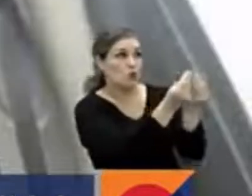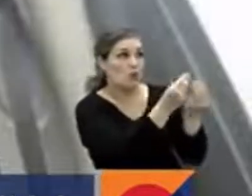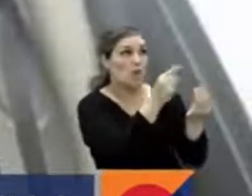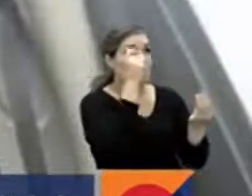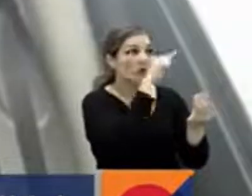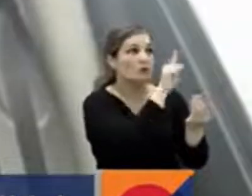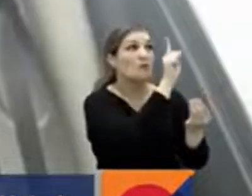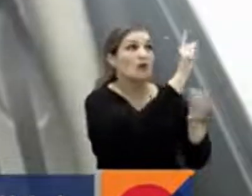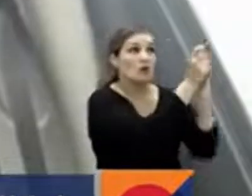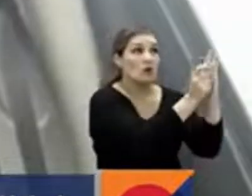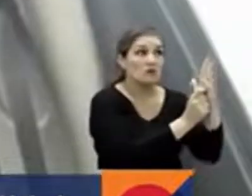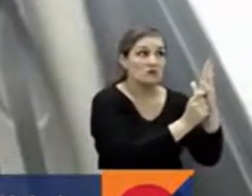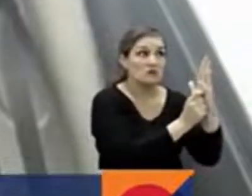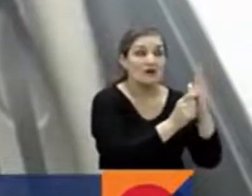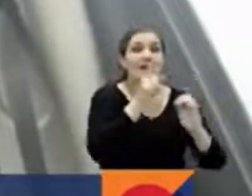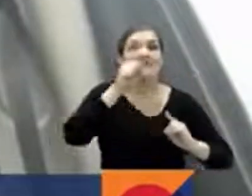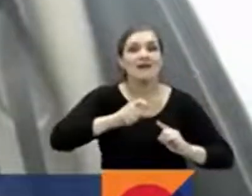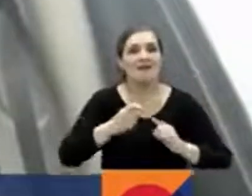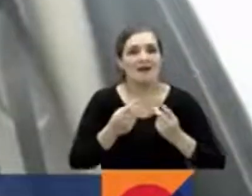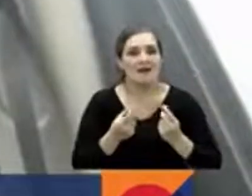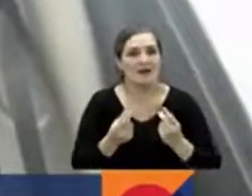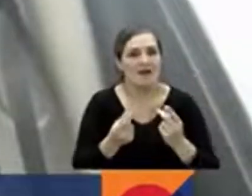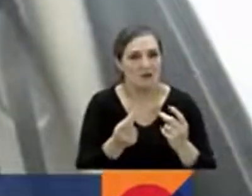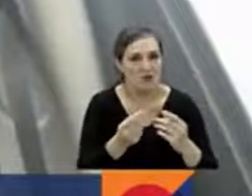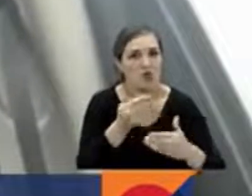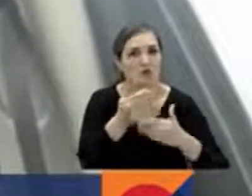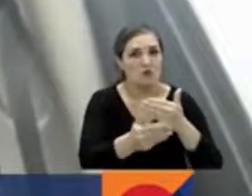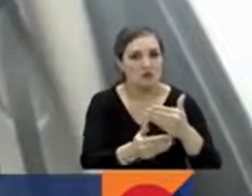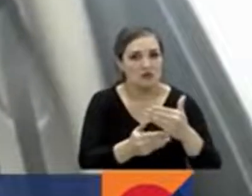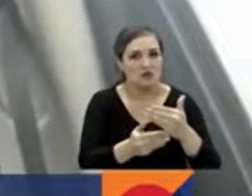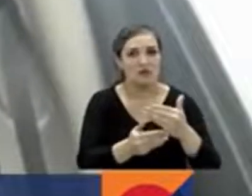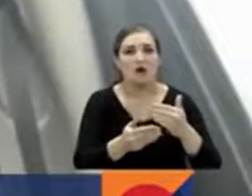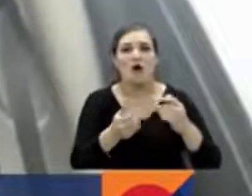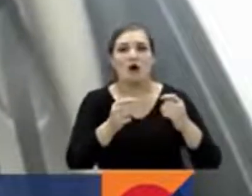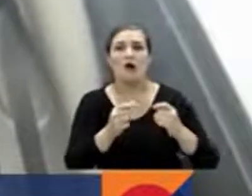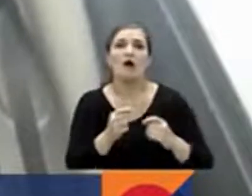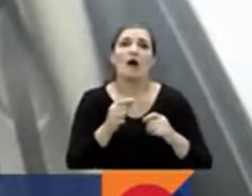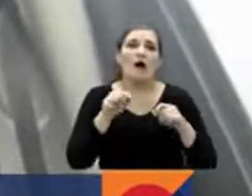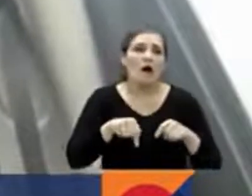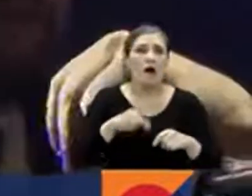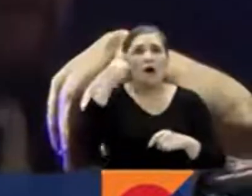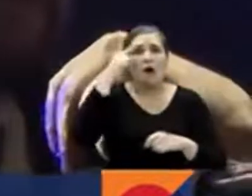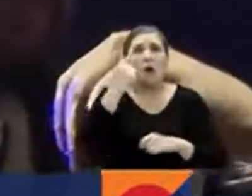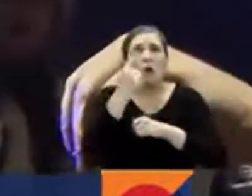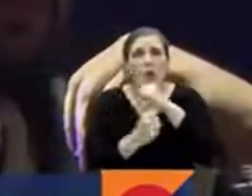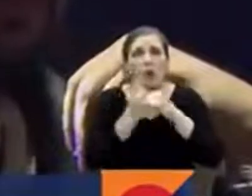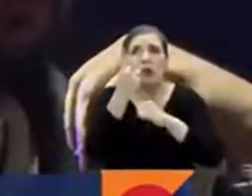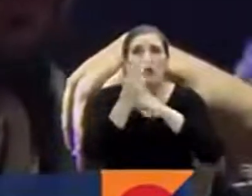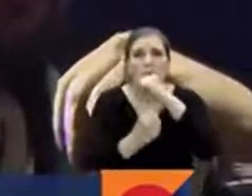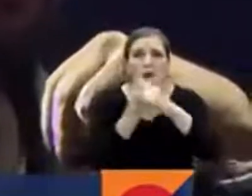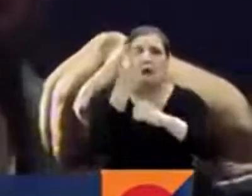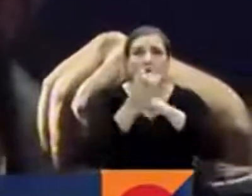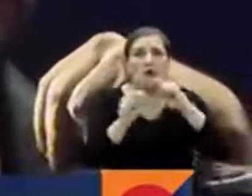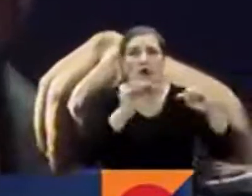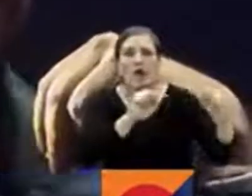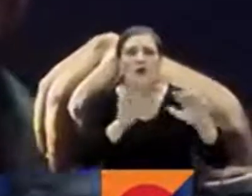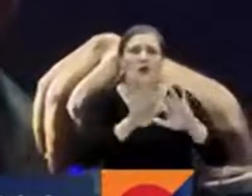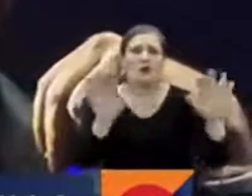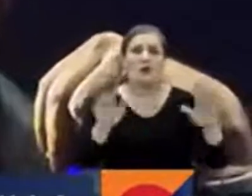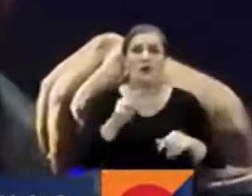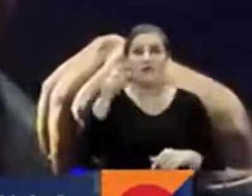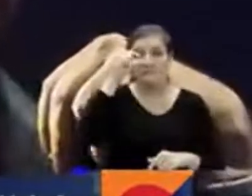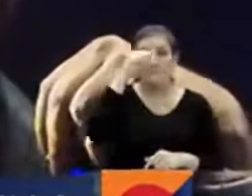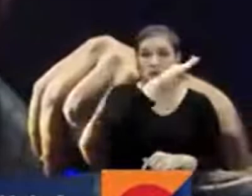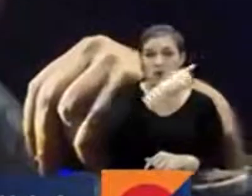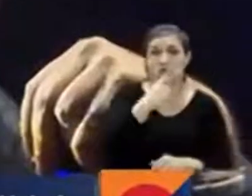Debe haber un consenso rápido, un consenso breve, nada de 2 o 3 años negociando. En campaña, Petro ya había dicho